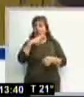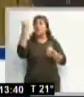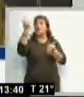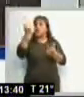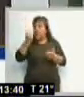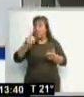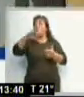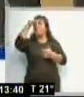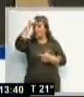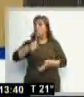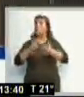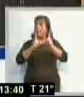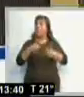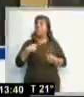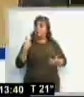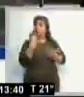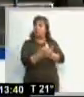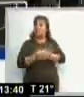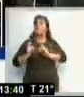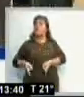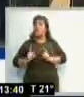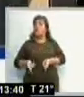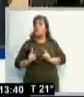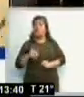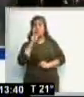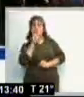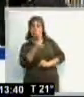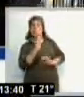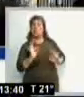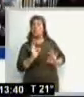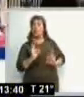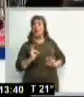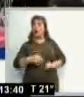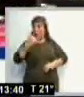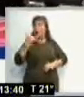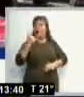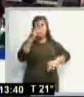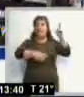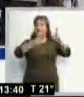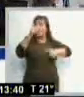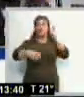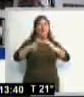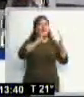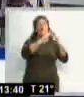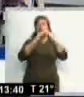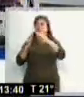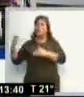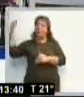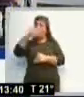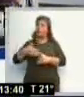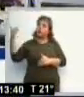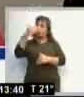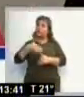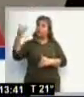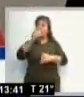sábado, lo hicieron el domingo. Yo estuve permanentemente ahí y hubo una enorme cantidad de vecinos, de gente de otro lado